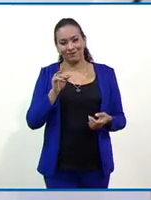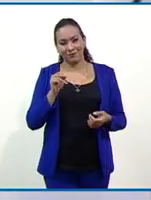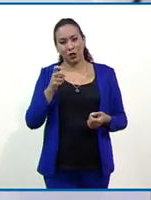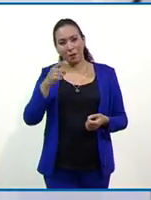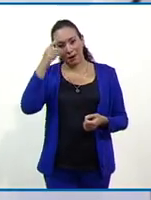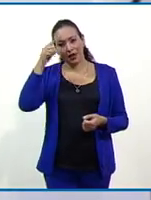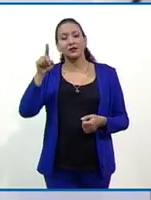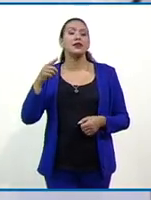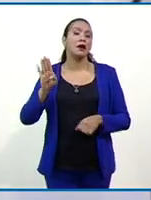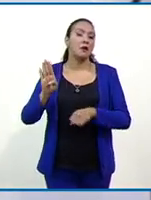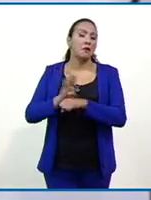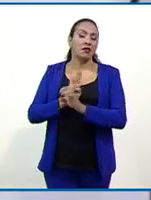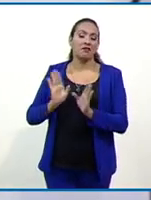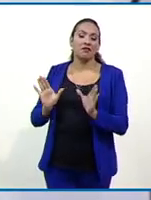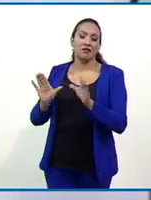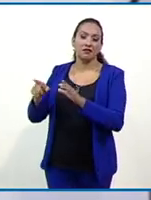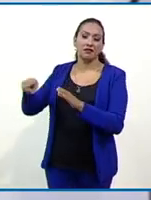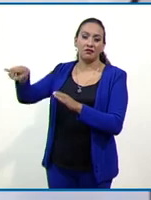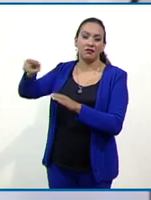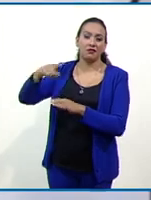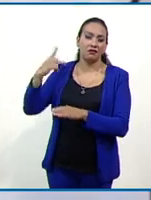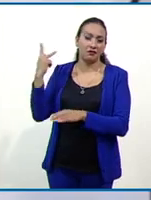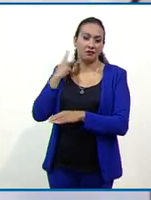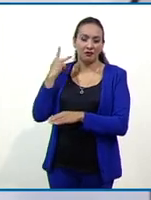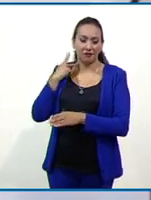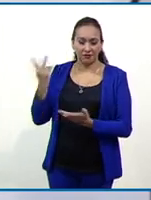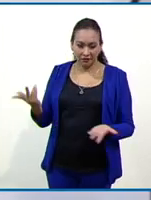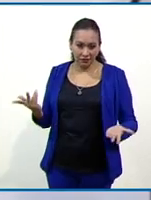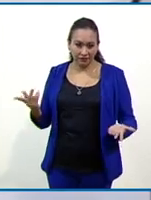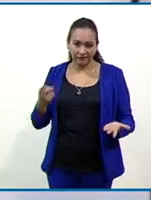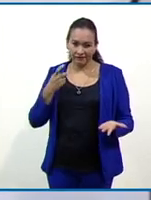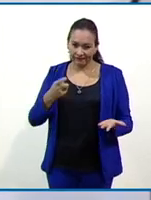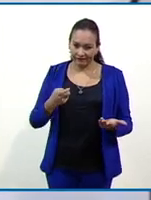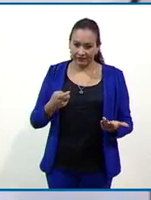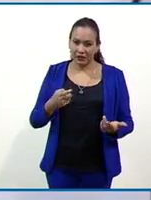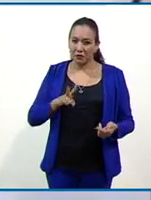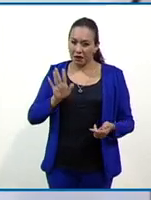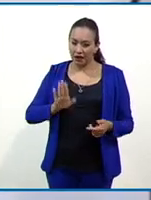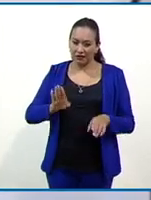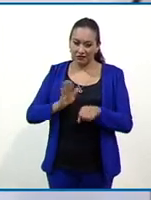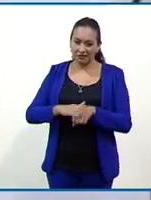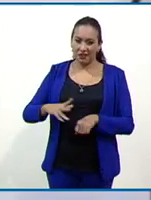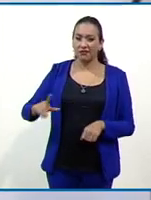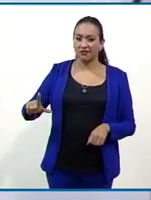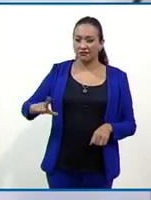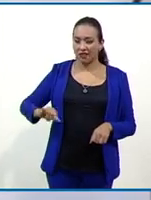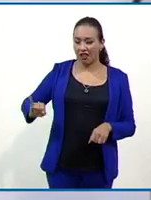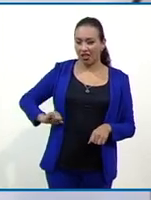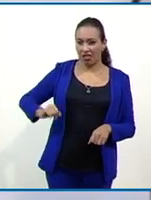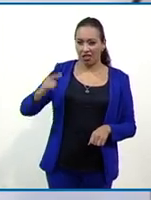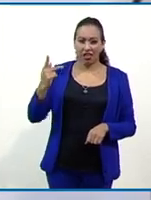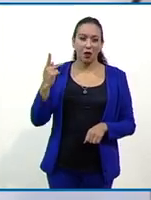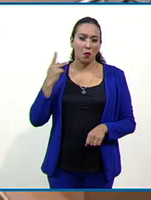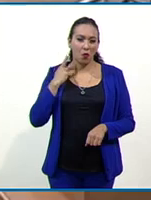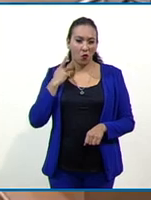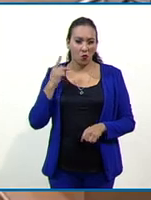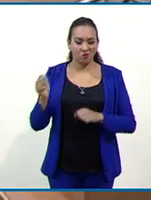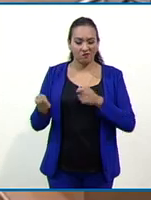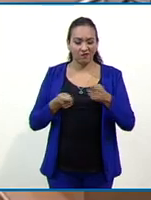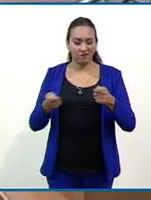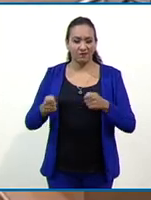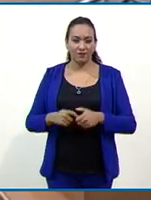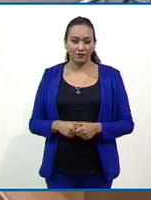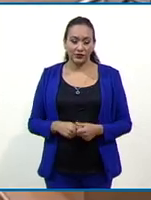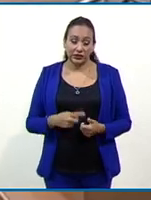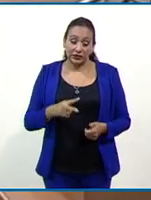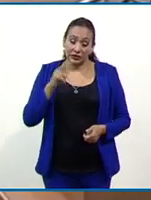a sostener la República como la conocemos, esta reforma apunta a un interés político y eso es lo doloroso. En las